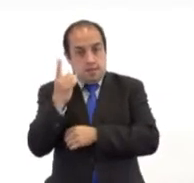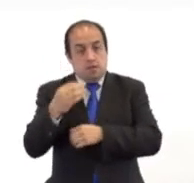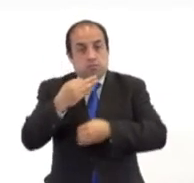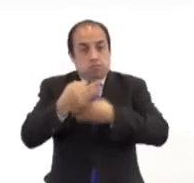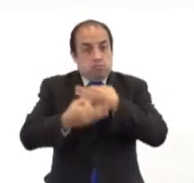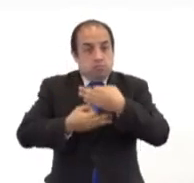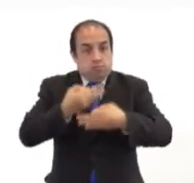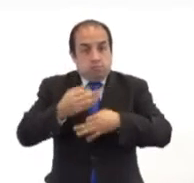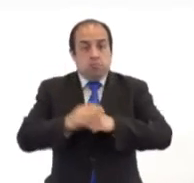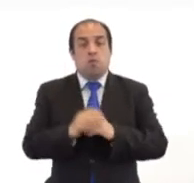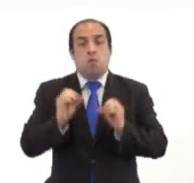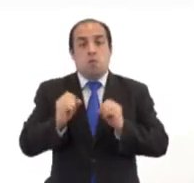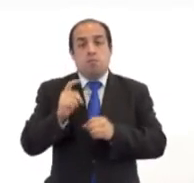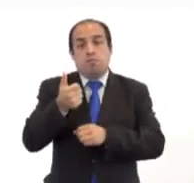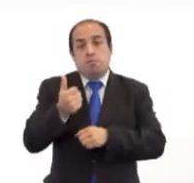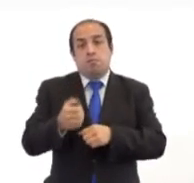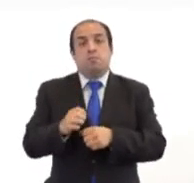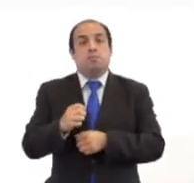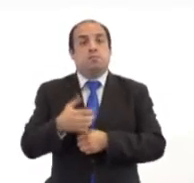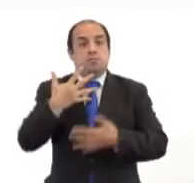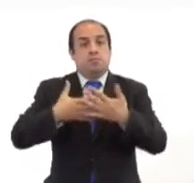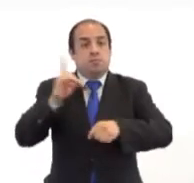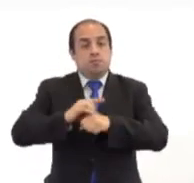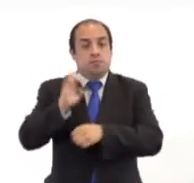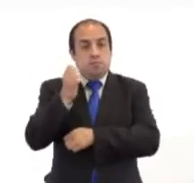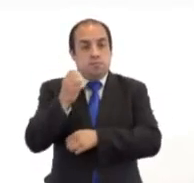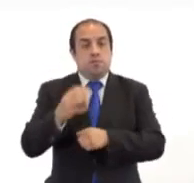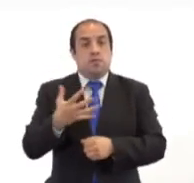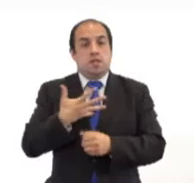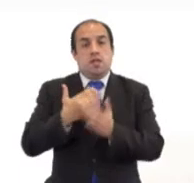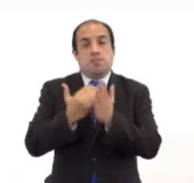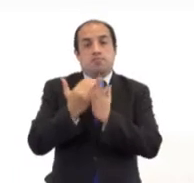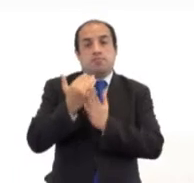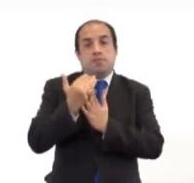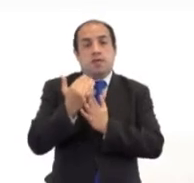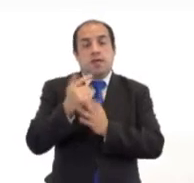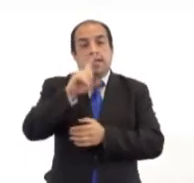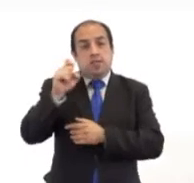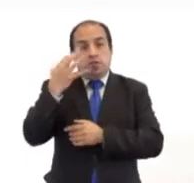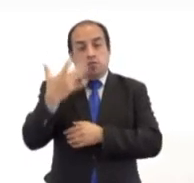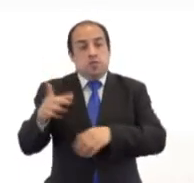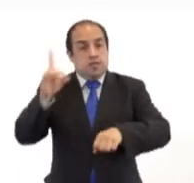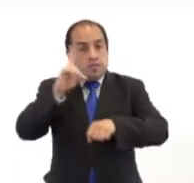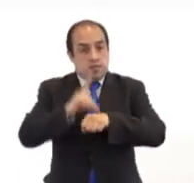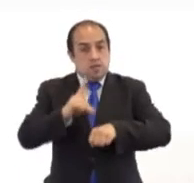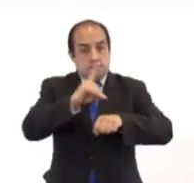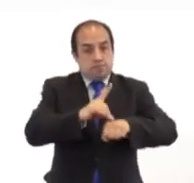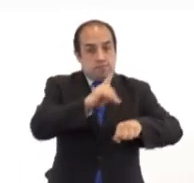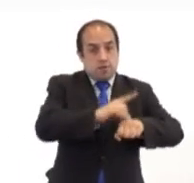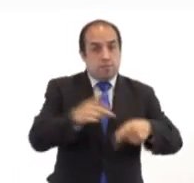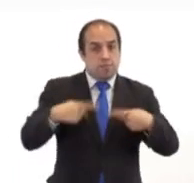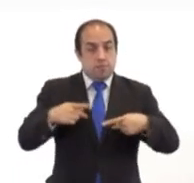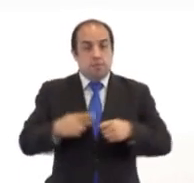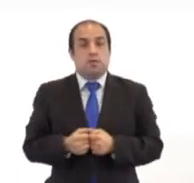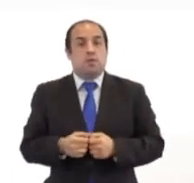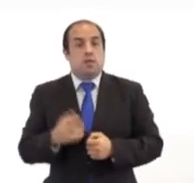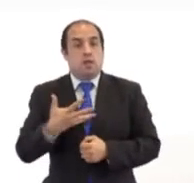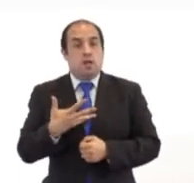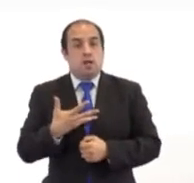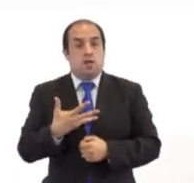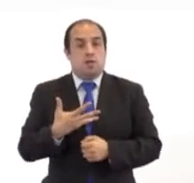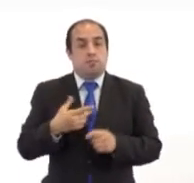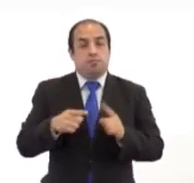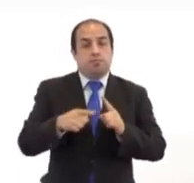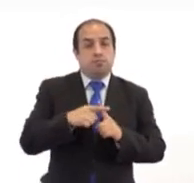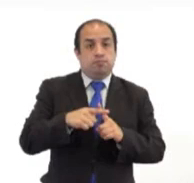enero, estábamos creciendo a un promedio de 150 más personas por día, que significa que cada día había 150 personas más en promedio de las que había el